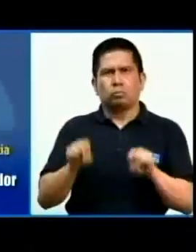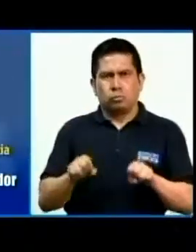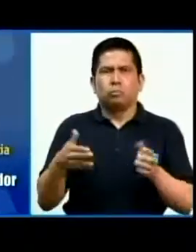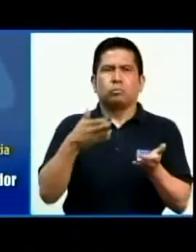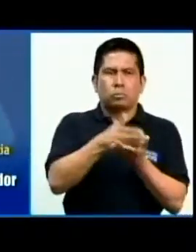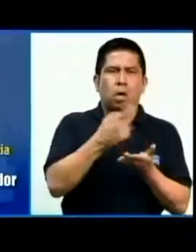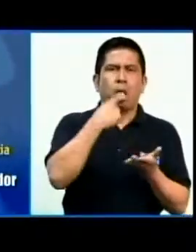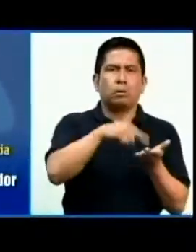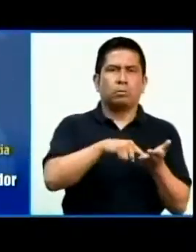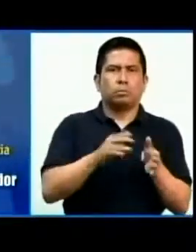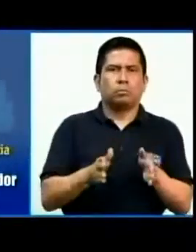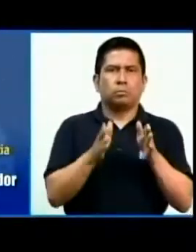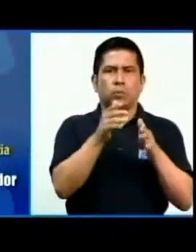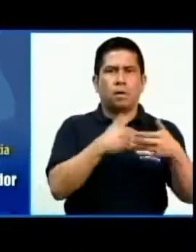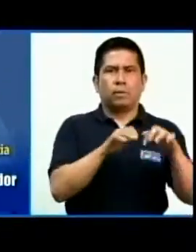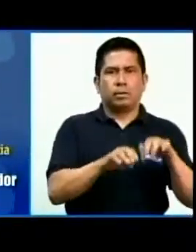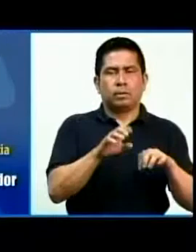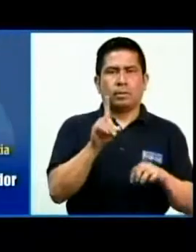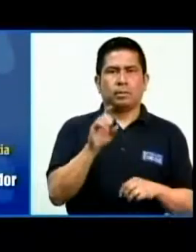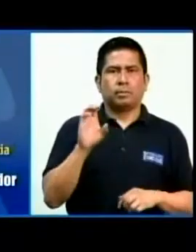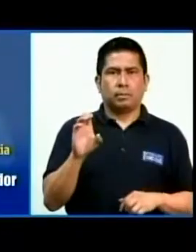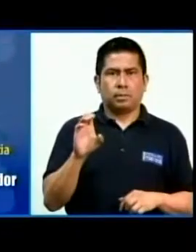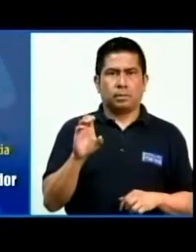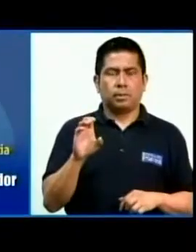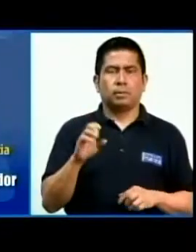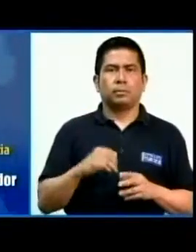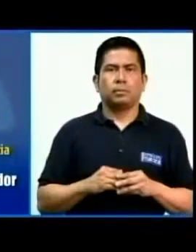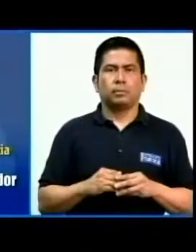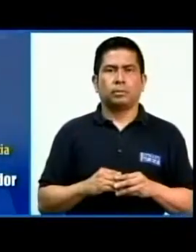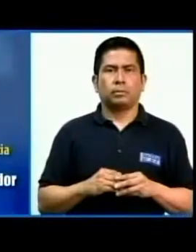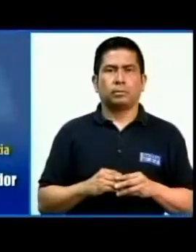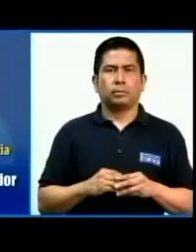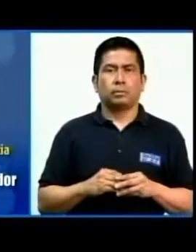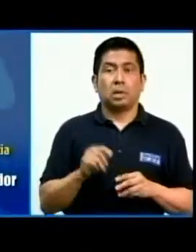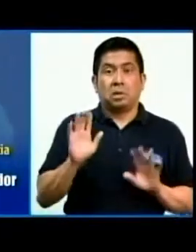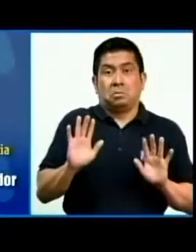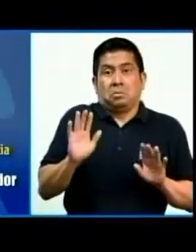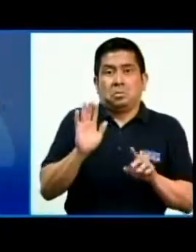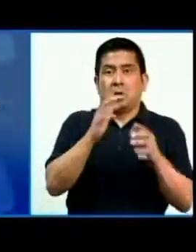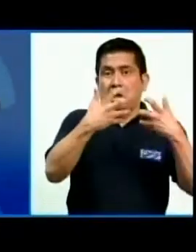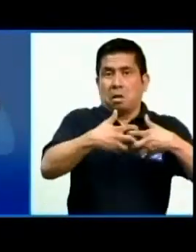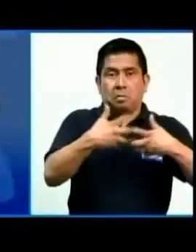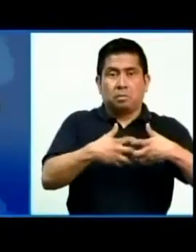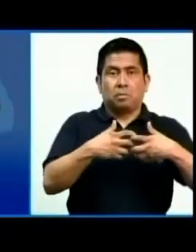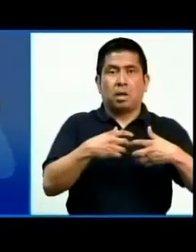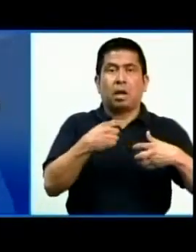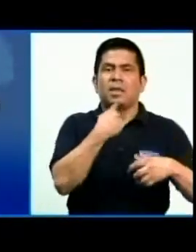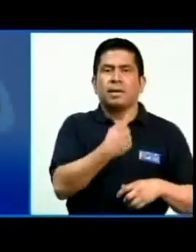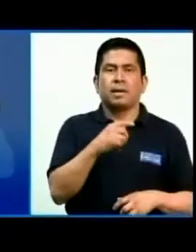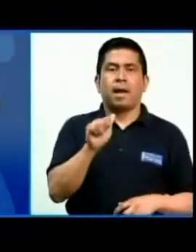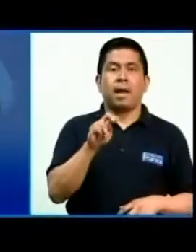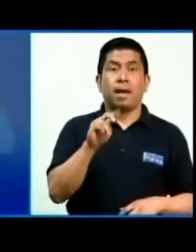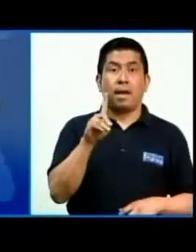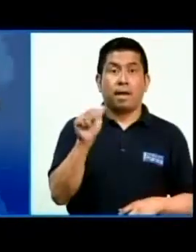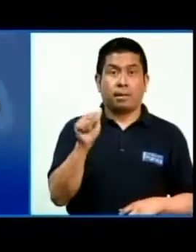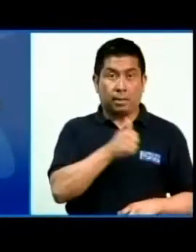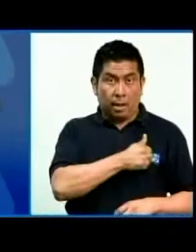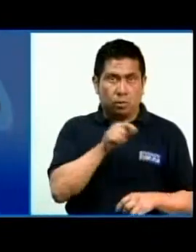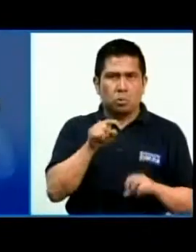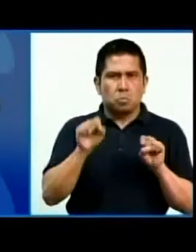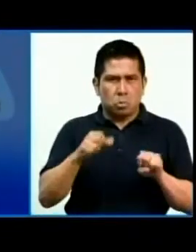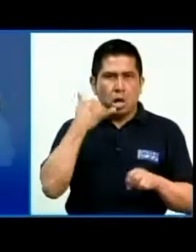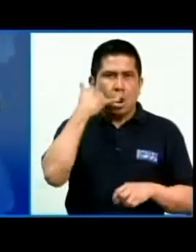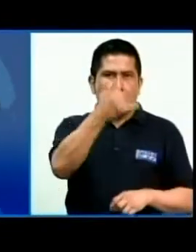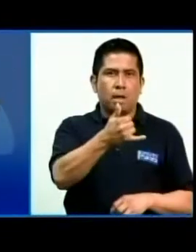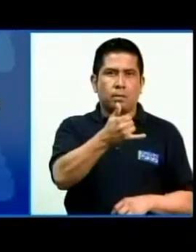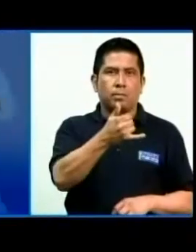usted puede interponer una denuncia en las oficinas de la Defensoría del Consumidor. Si su proveedor de agua potable es ANDA,